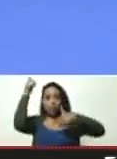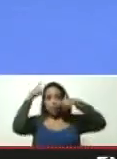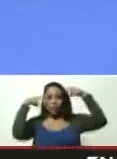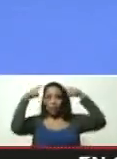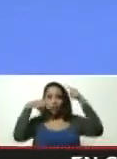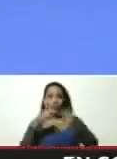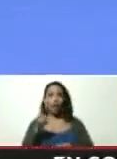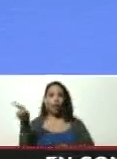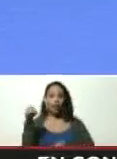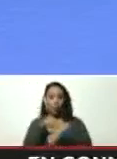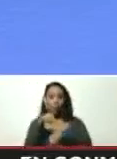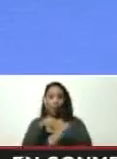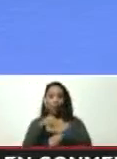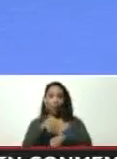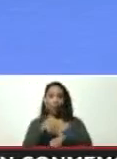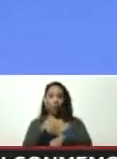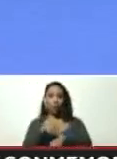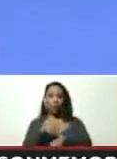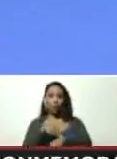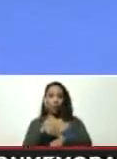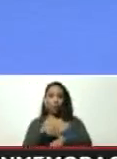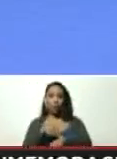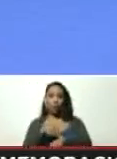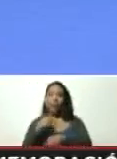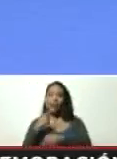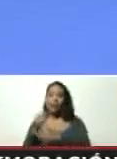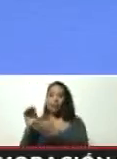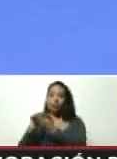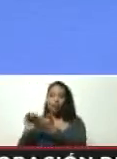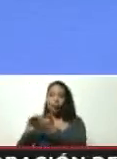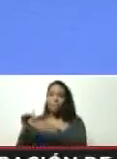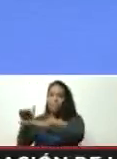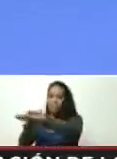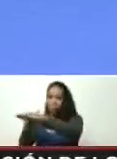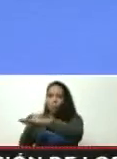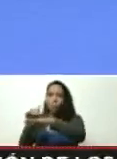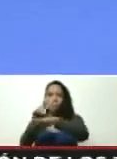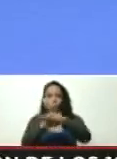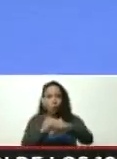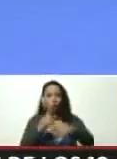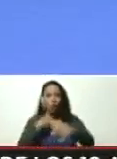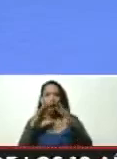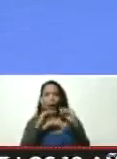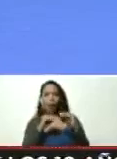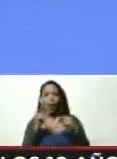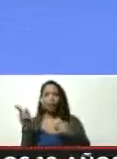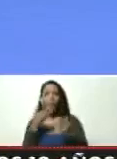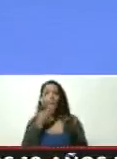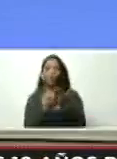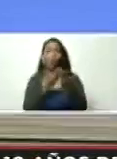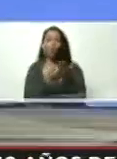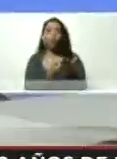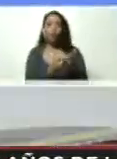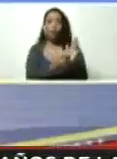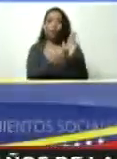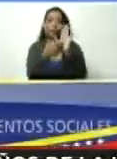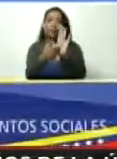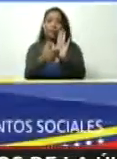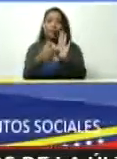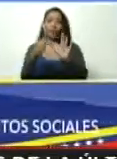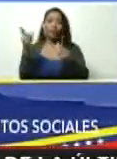en aquel momento, casi pedía excusas y decía, perdónenme por hablar, por presentar estos escenarios, si les